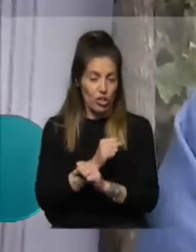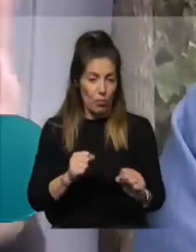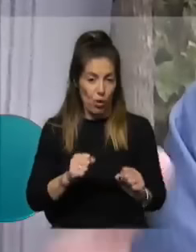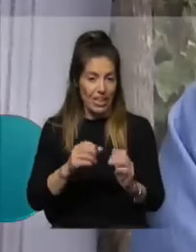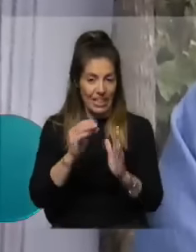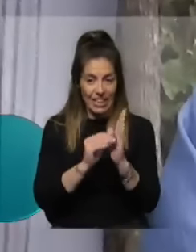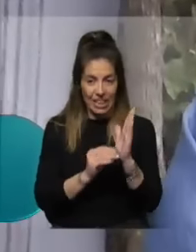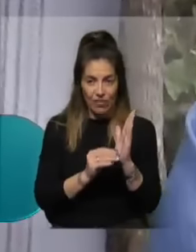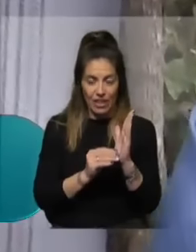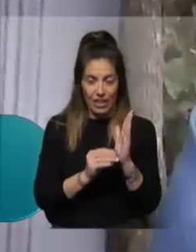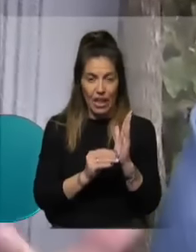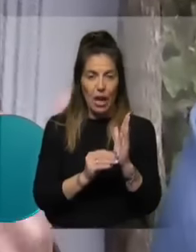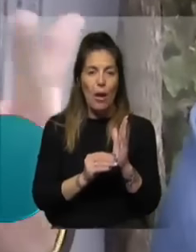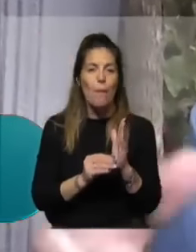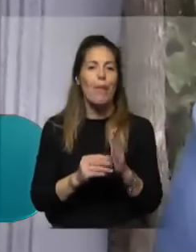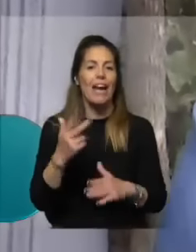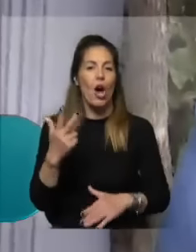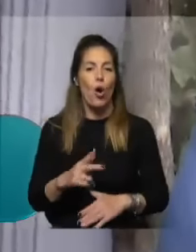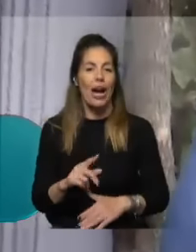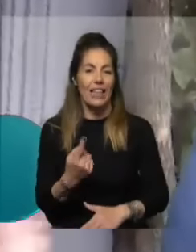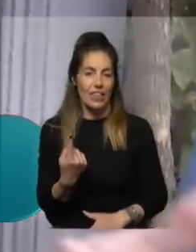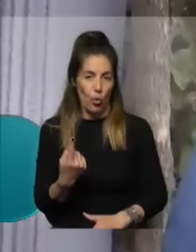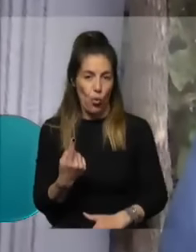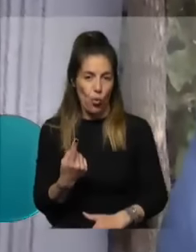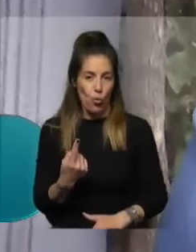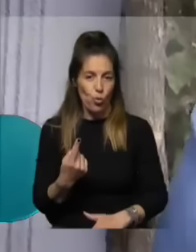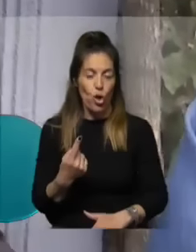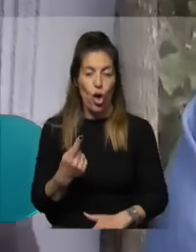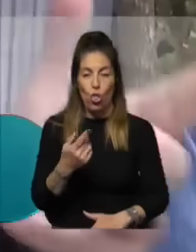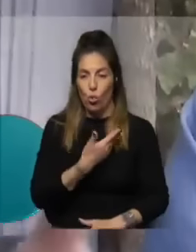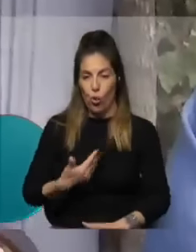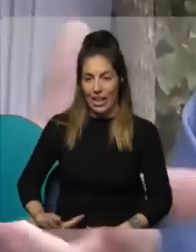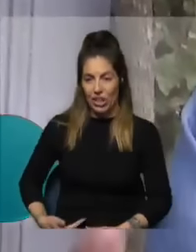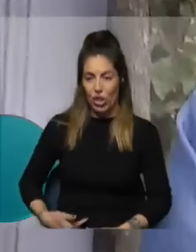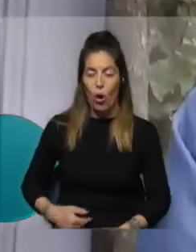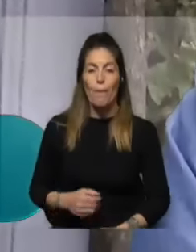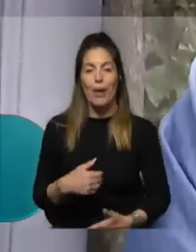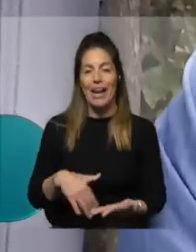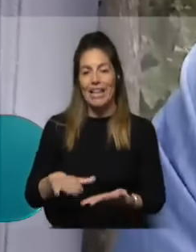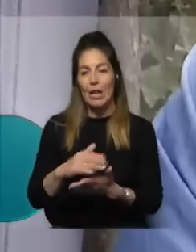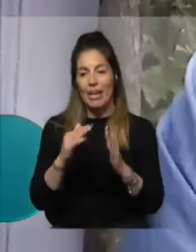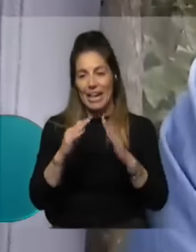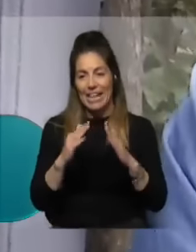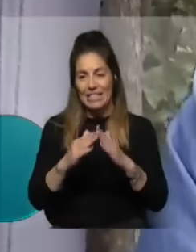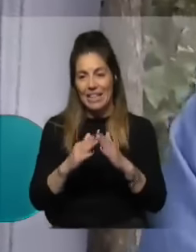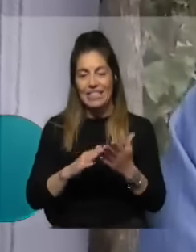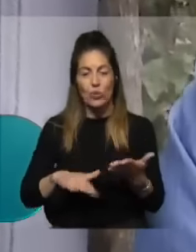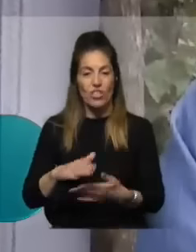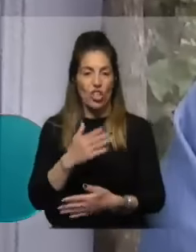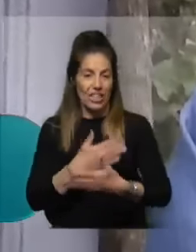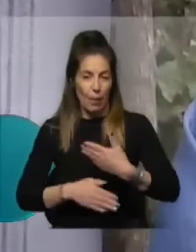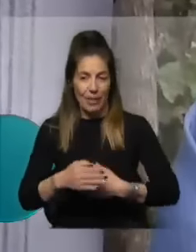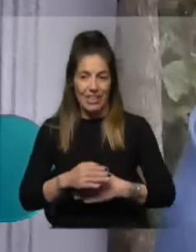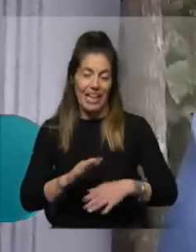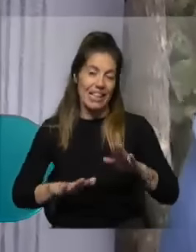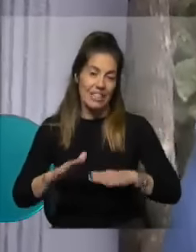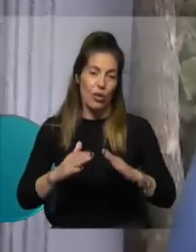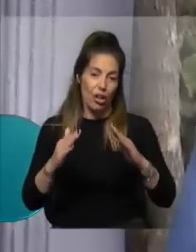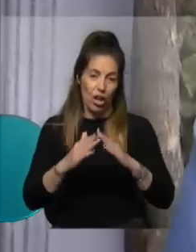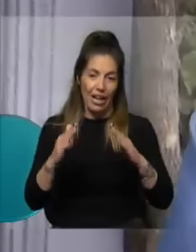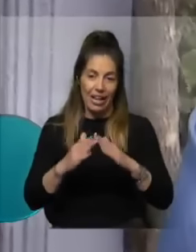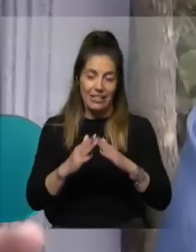para hogares monoparentales, para situación de discapacidad, que a veces hay que hacer algún arreglo en la casa, y por riesgo edilicio, eso está abierto todo el